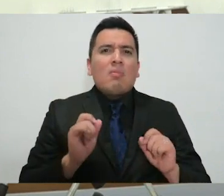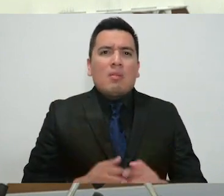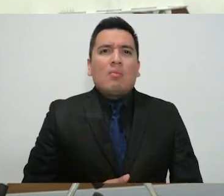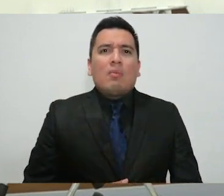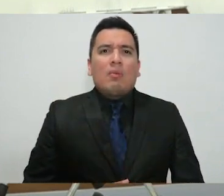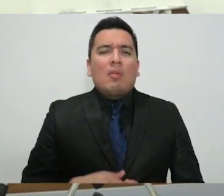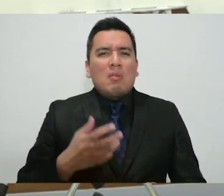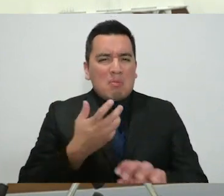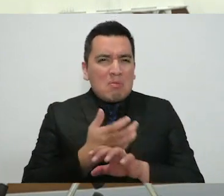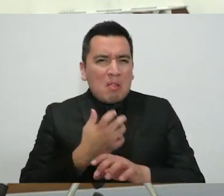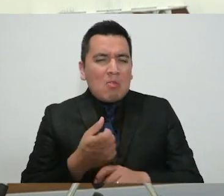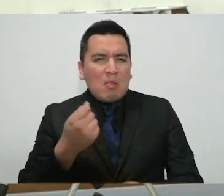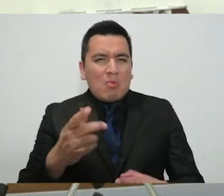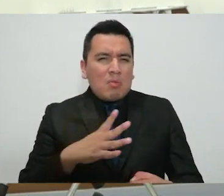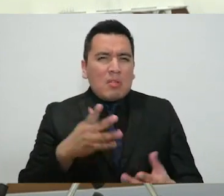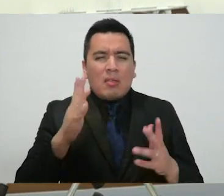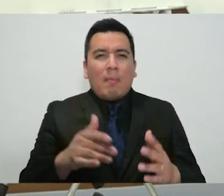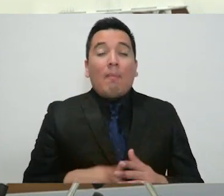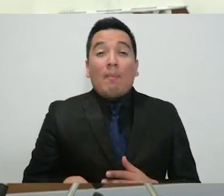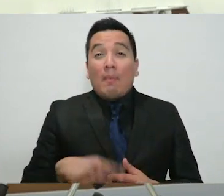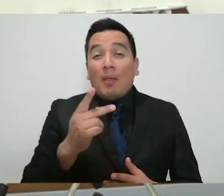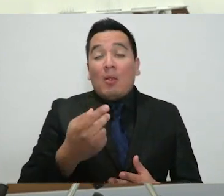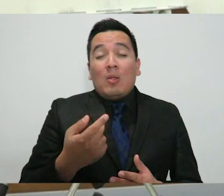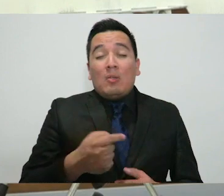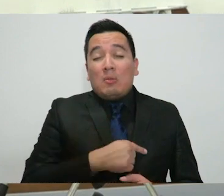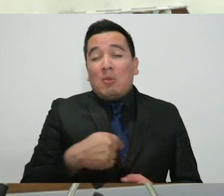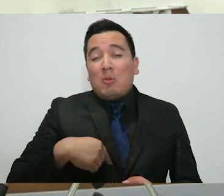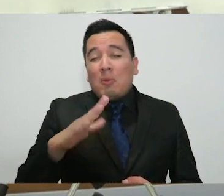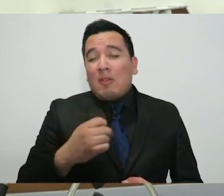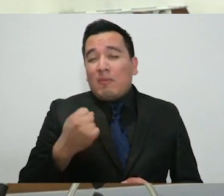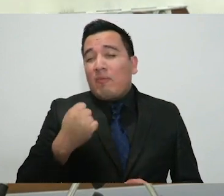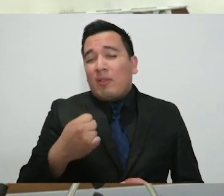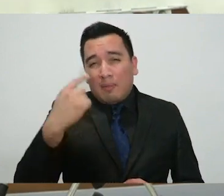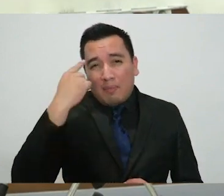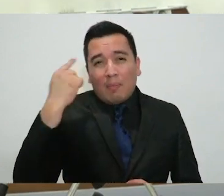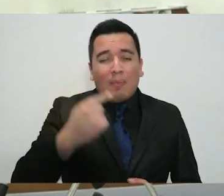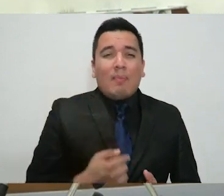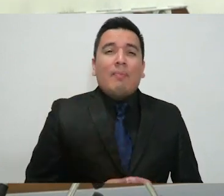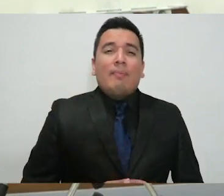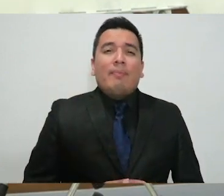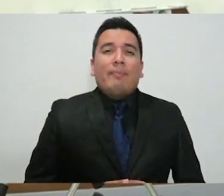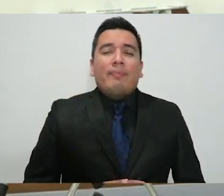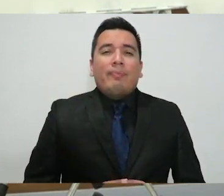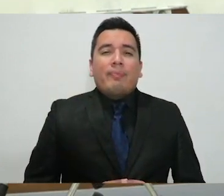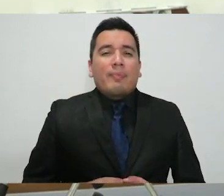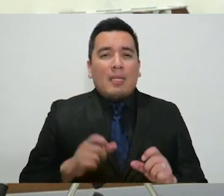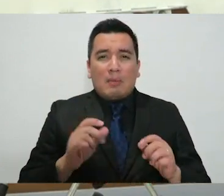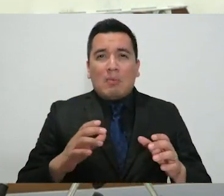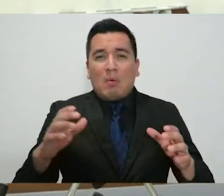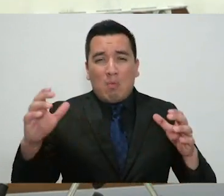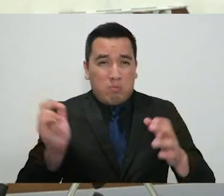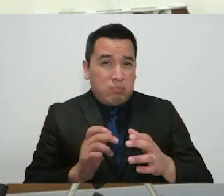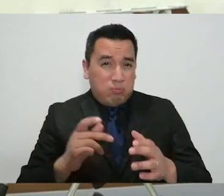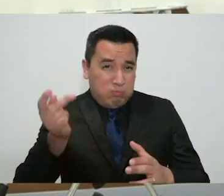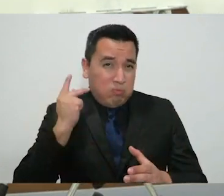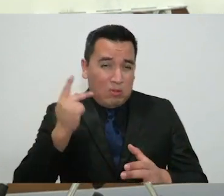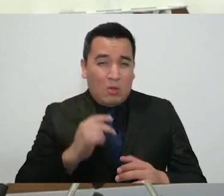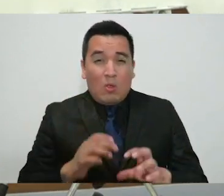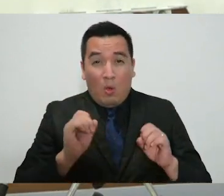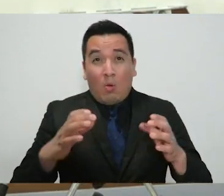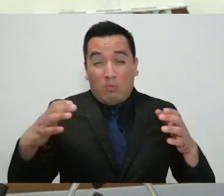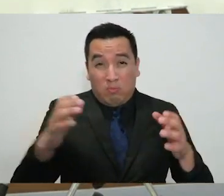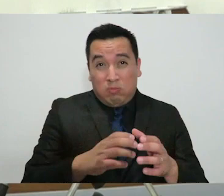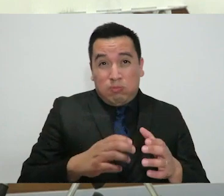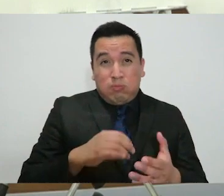ya los contemplan, hay que decir, pero hay que fortalecerlo en ánimo de que los propios órganos electorales tengan mayores